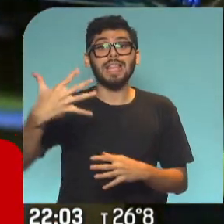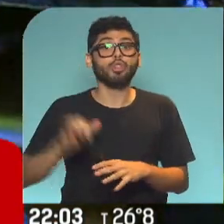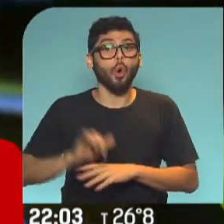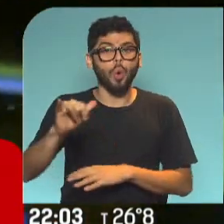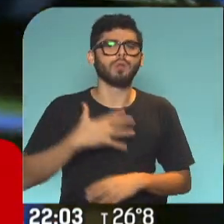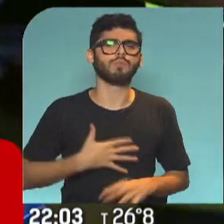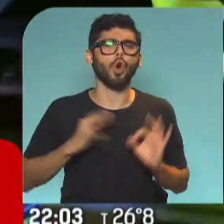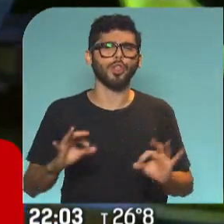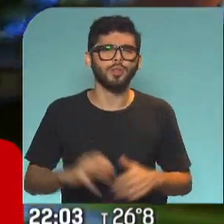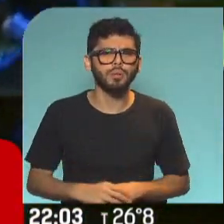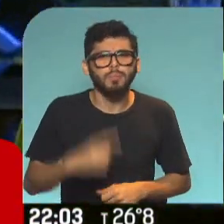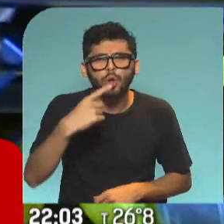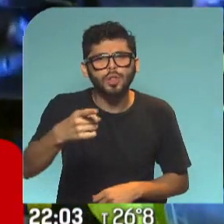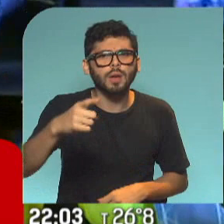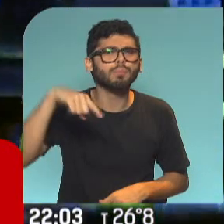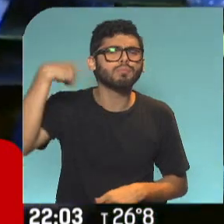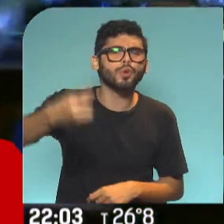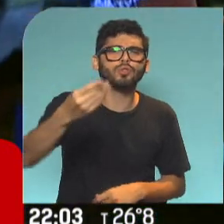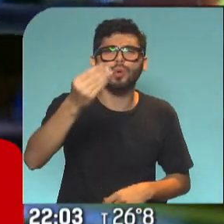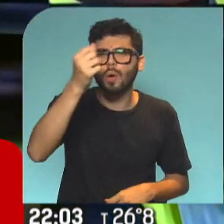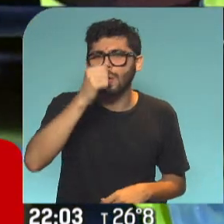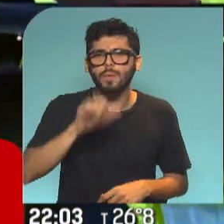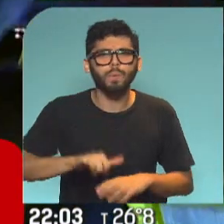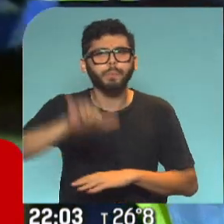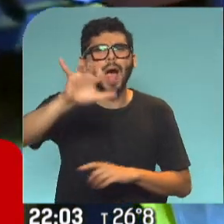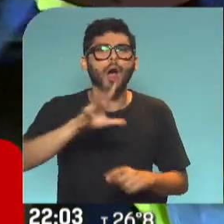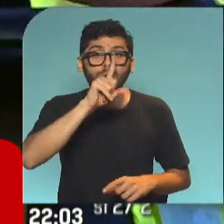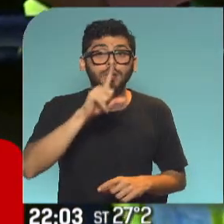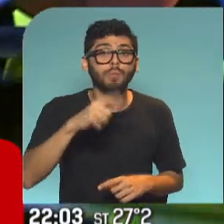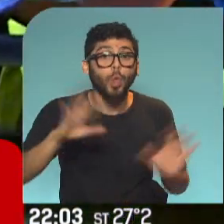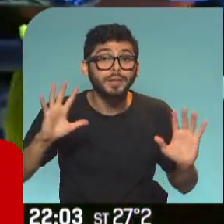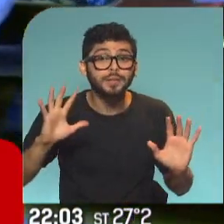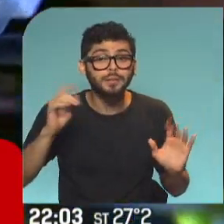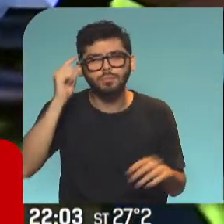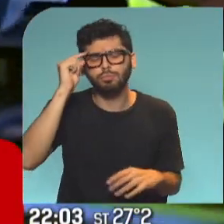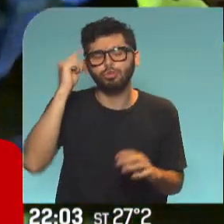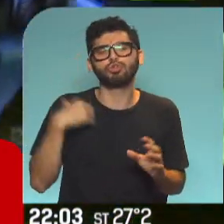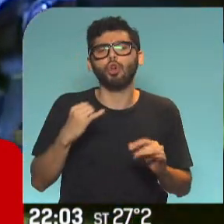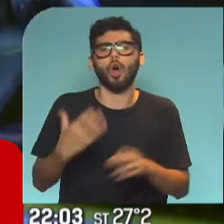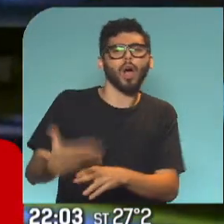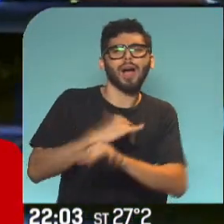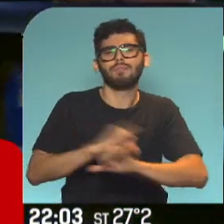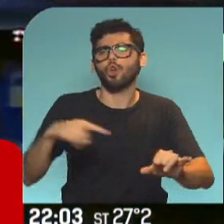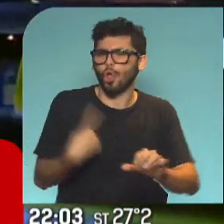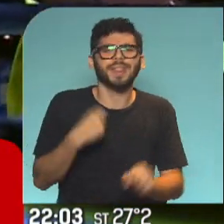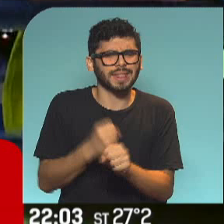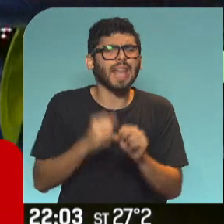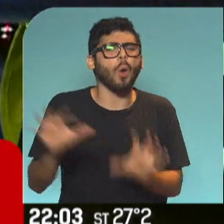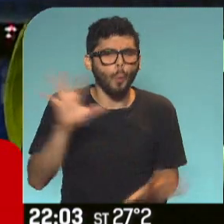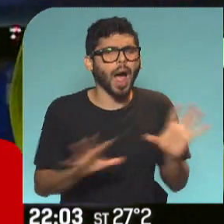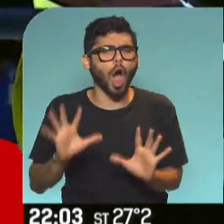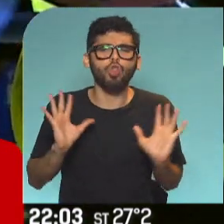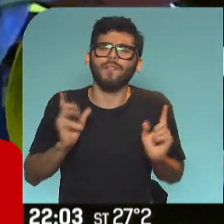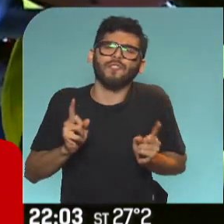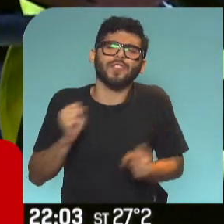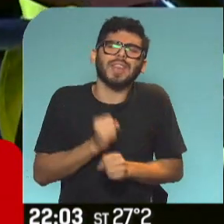un vuelo programado para el próximo fin de semana, quizás rumbo a Rusia? No puedo adelantar nada, estamos trabajando, pero todavía estamos trabajando, así